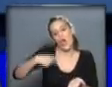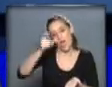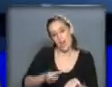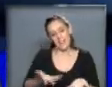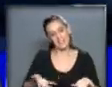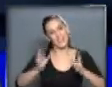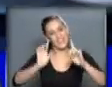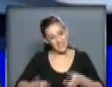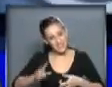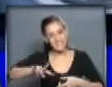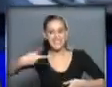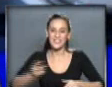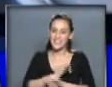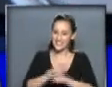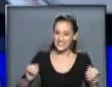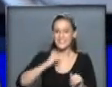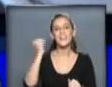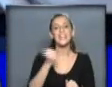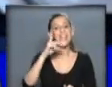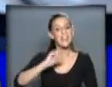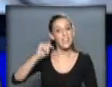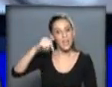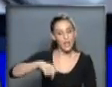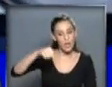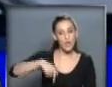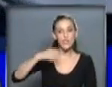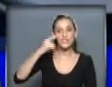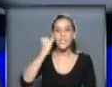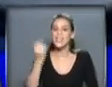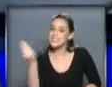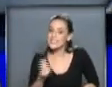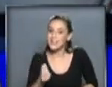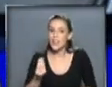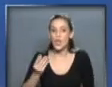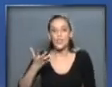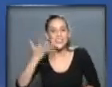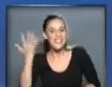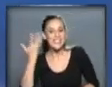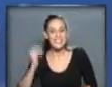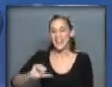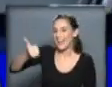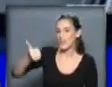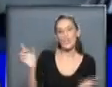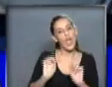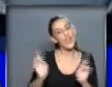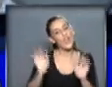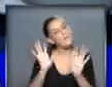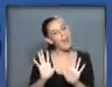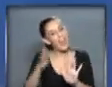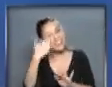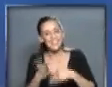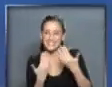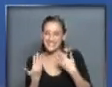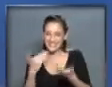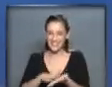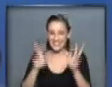supuesto también la segunda noticia del día, ya del día siguiente, sería del día sábado, es que la tigresa ganó. No te escapes, ya vamos a hablar de eso.